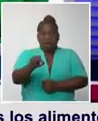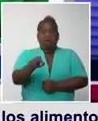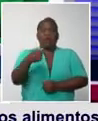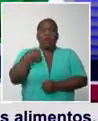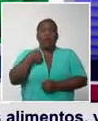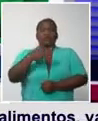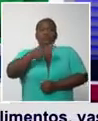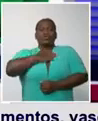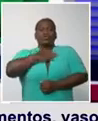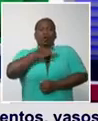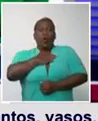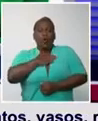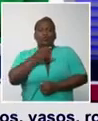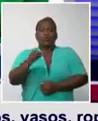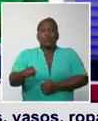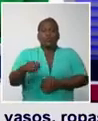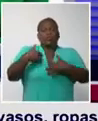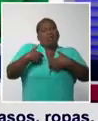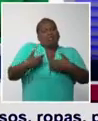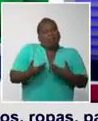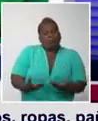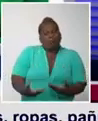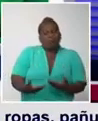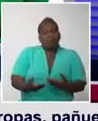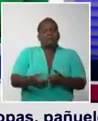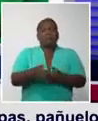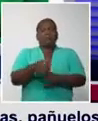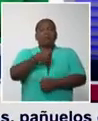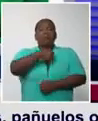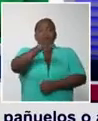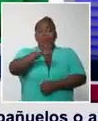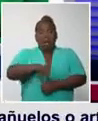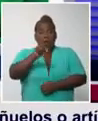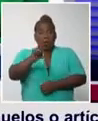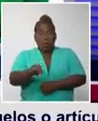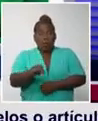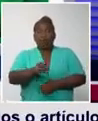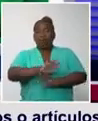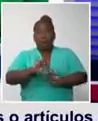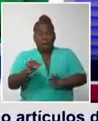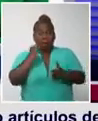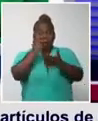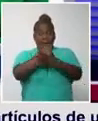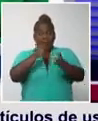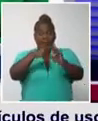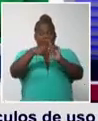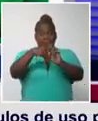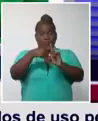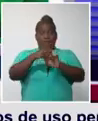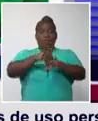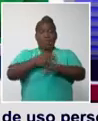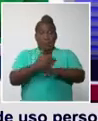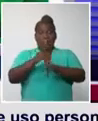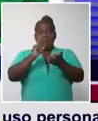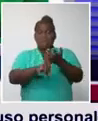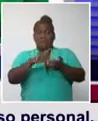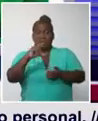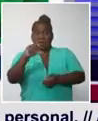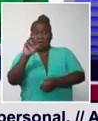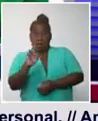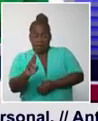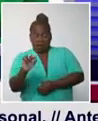decaimiento, se evaluó inicialmente positiva al test, después confirmada por el PCR,